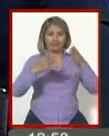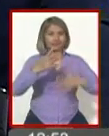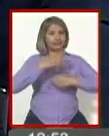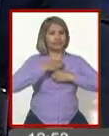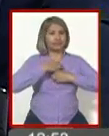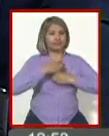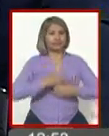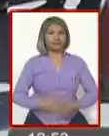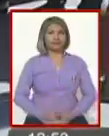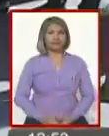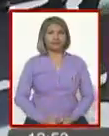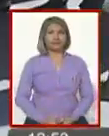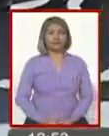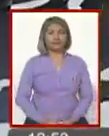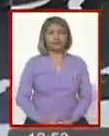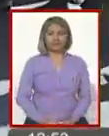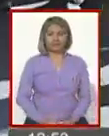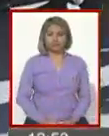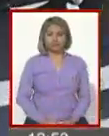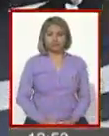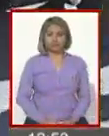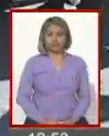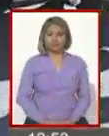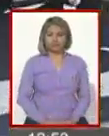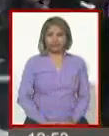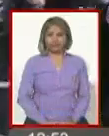puertas protestaron.